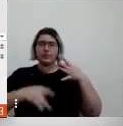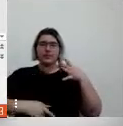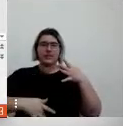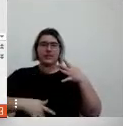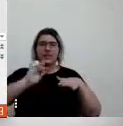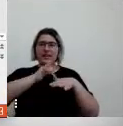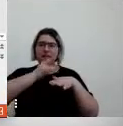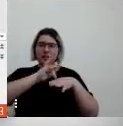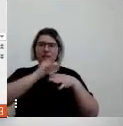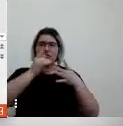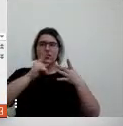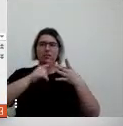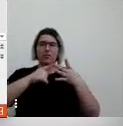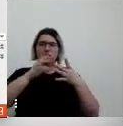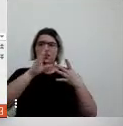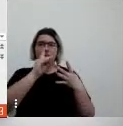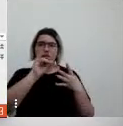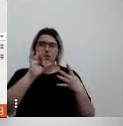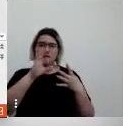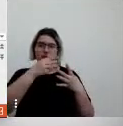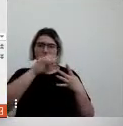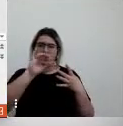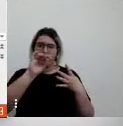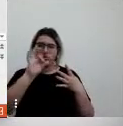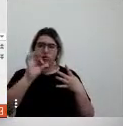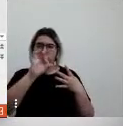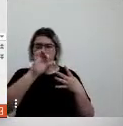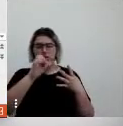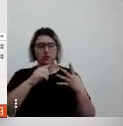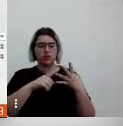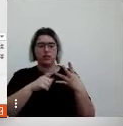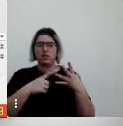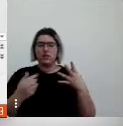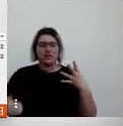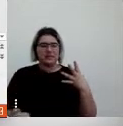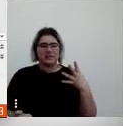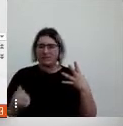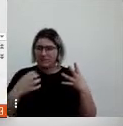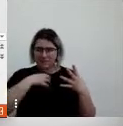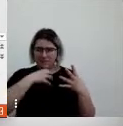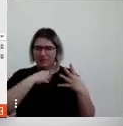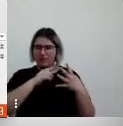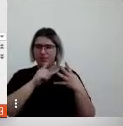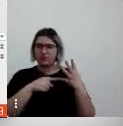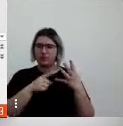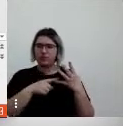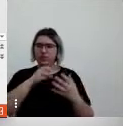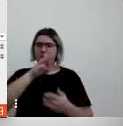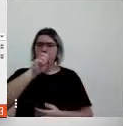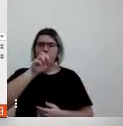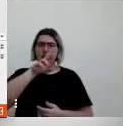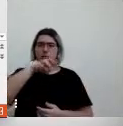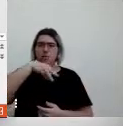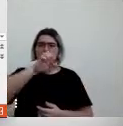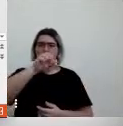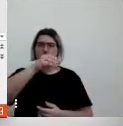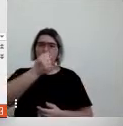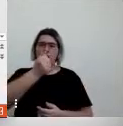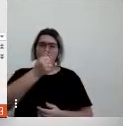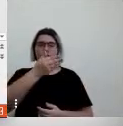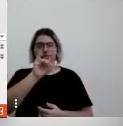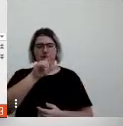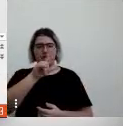el estreñimiento, la permeabilidad intestinal, las intolerancias alimentarias, la sensibilidad al gluten no celíaca y el sobrecrecimiento